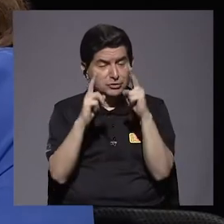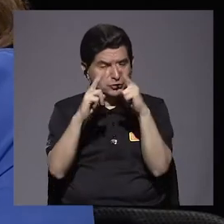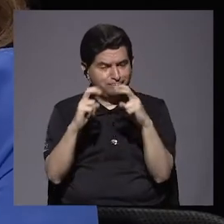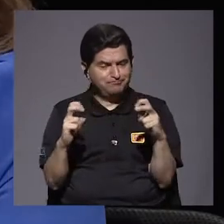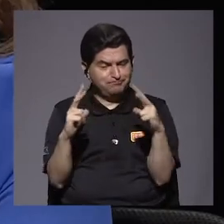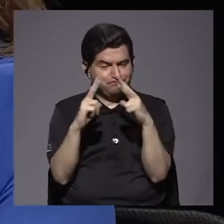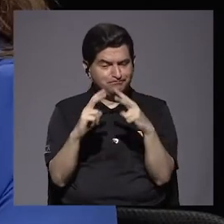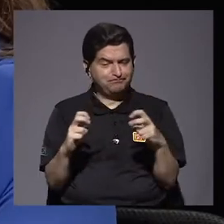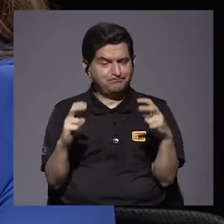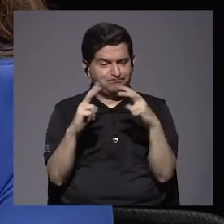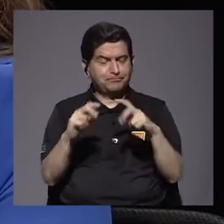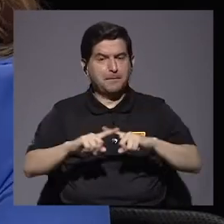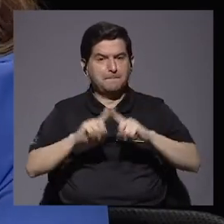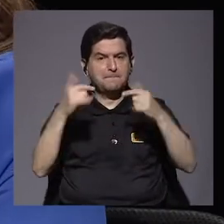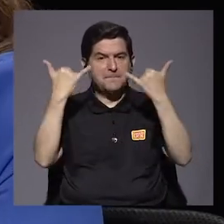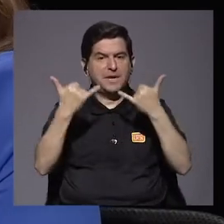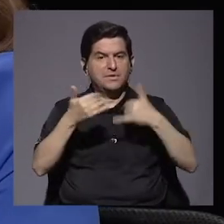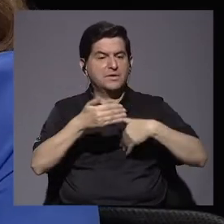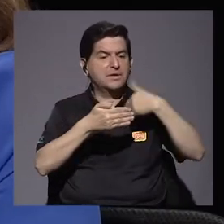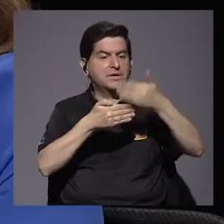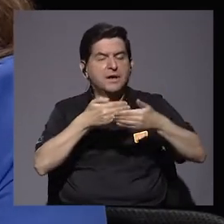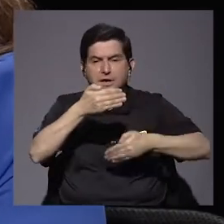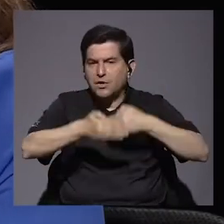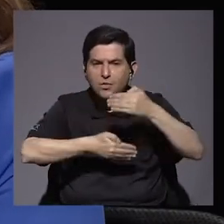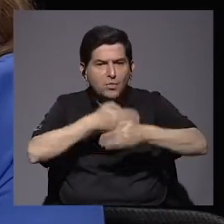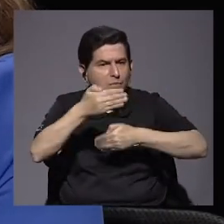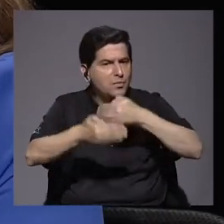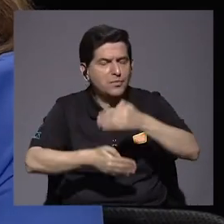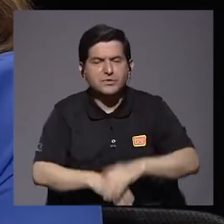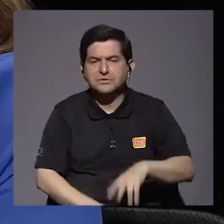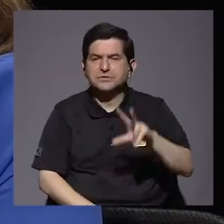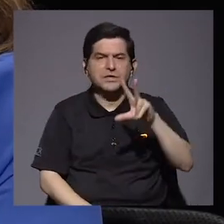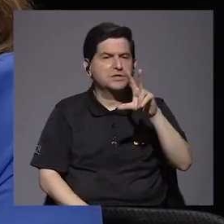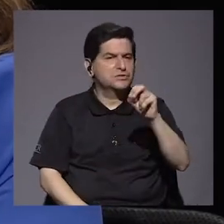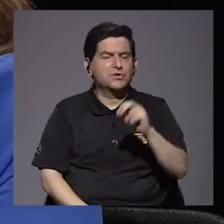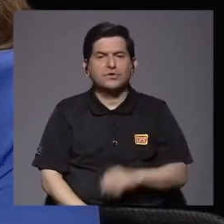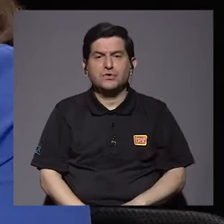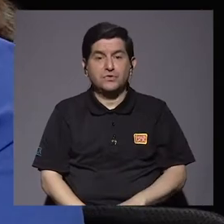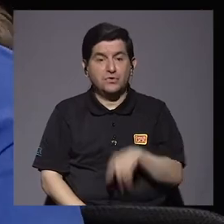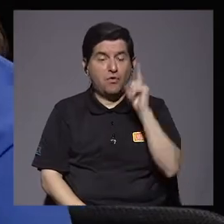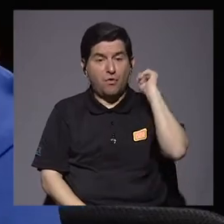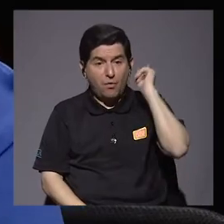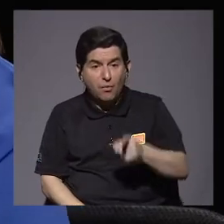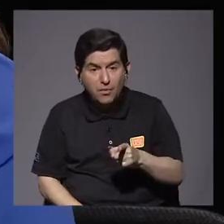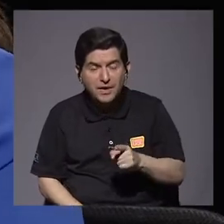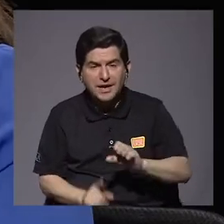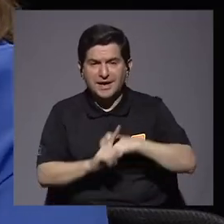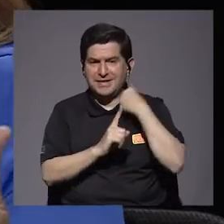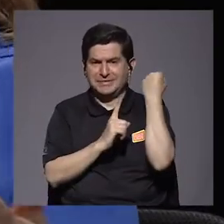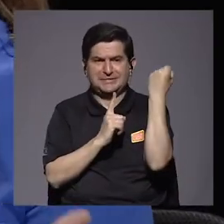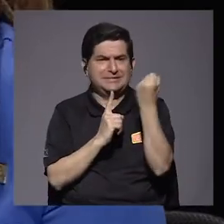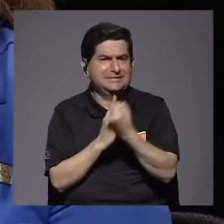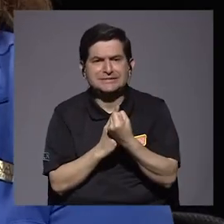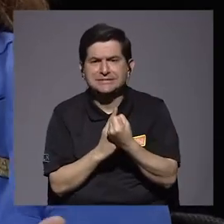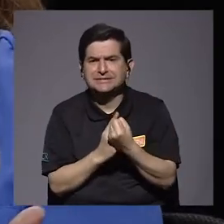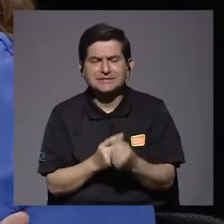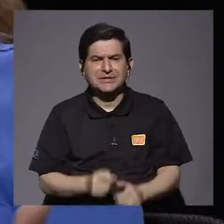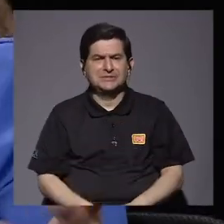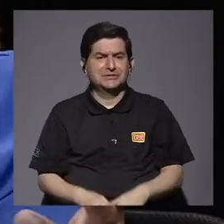que revisarlo profundamente, pero ya en un proceso que no sea un proceso empujado por una